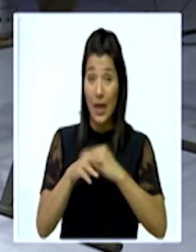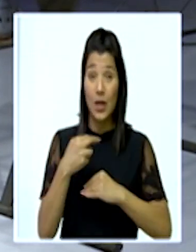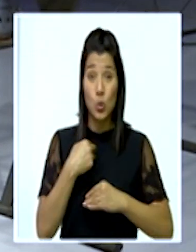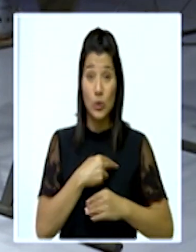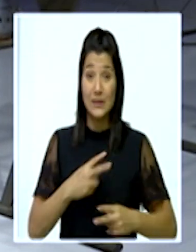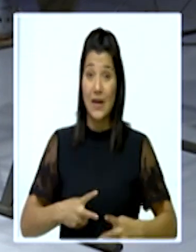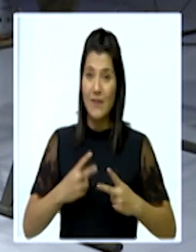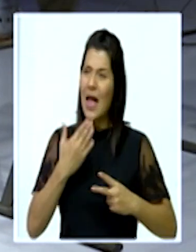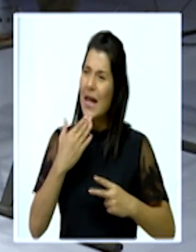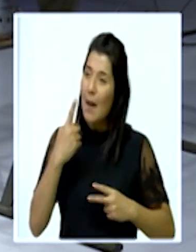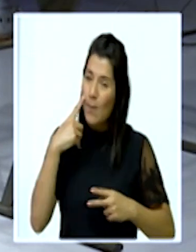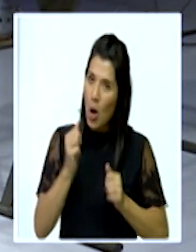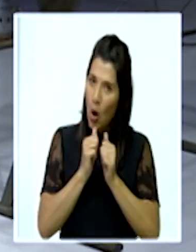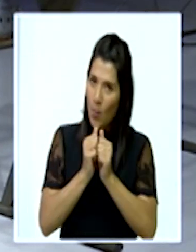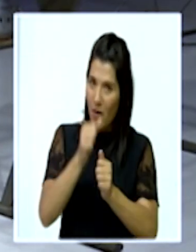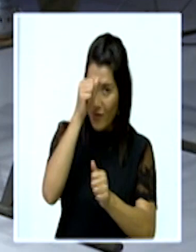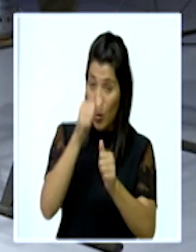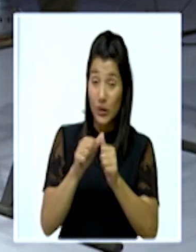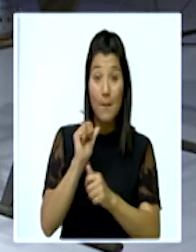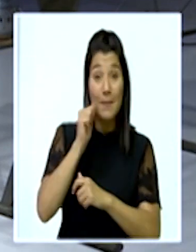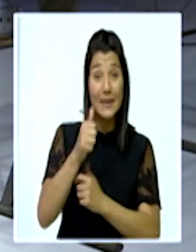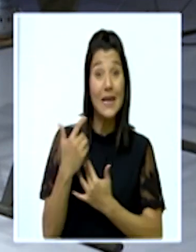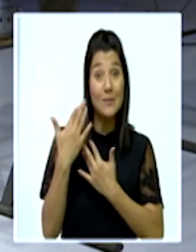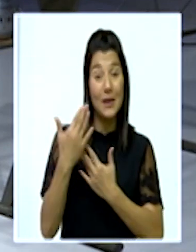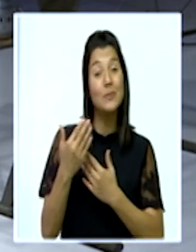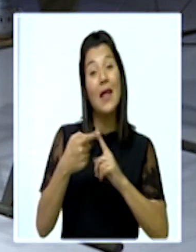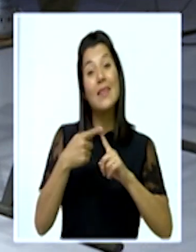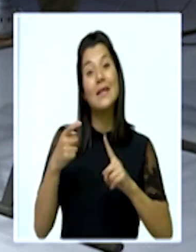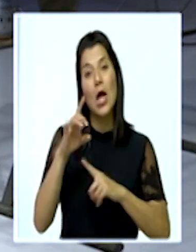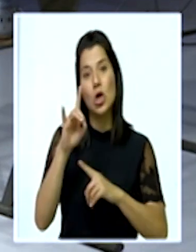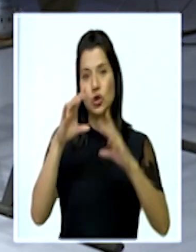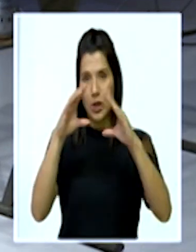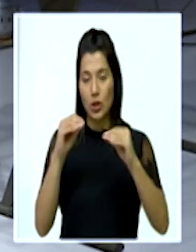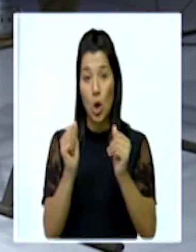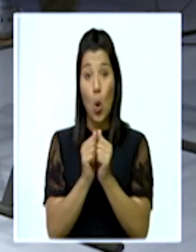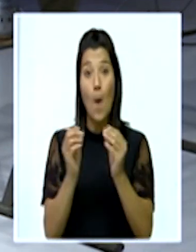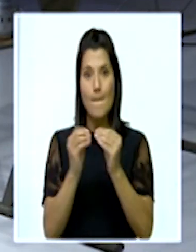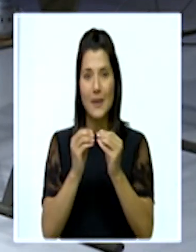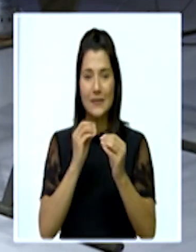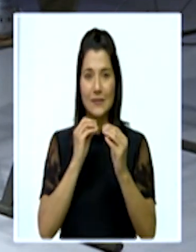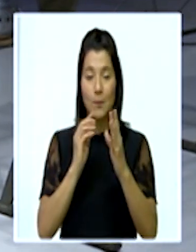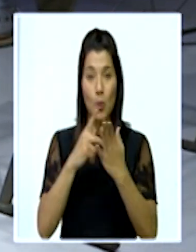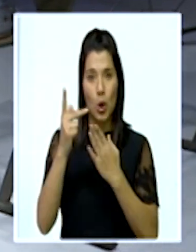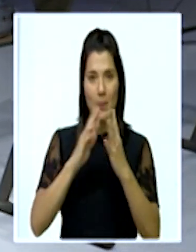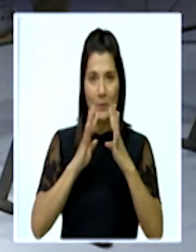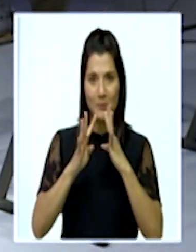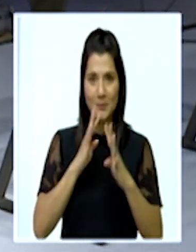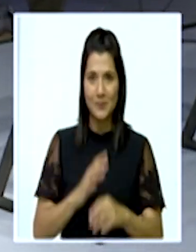Gracias por acompañarnos. Recuerde que mañana le esperamos a partir de las 8 de la noche con más de Conversamos.